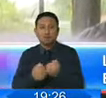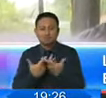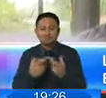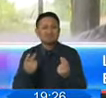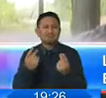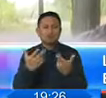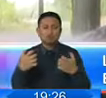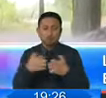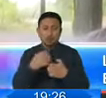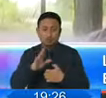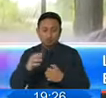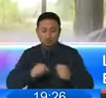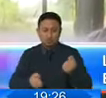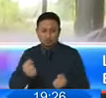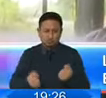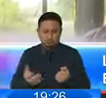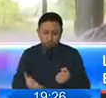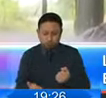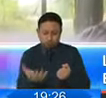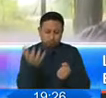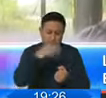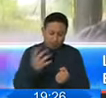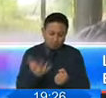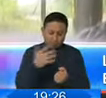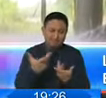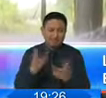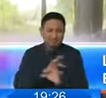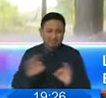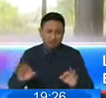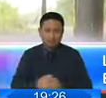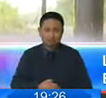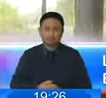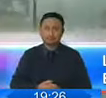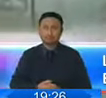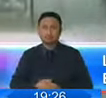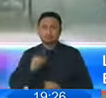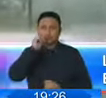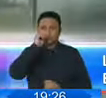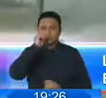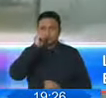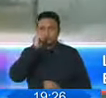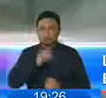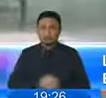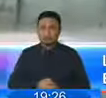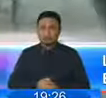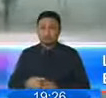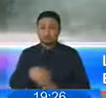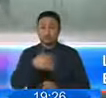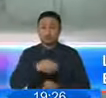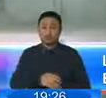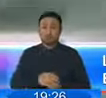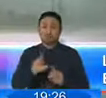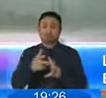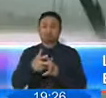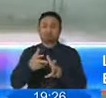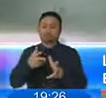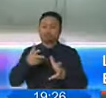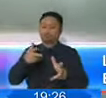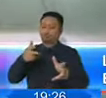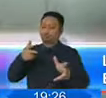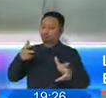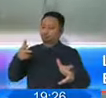con el equipo y maquinaria del Ministerio de Transporte y Obras Públicas, así como también del GAD de Baños. Largas colas de entrada a la Amazonía, como de salida